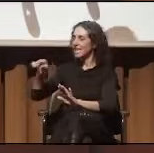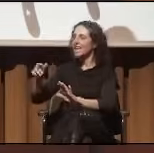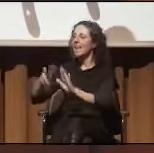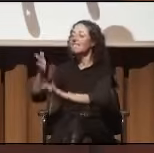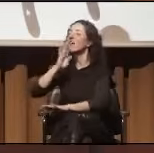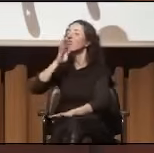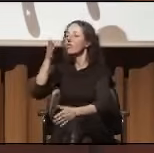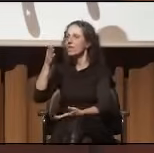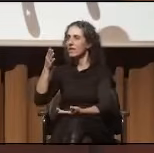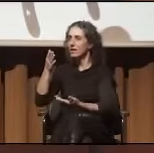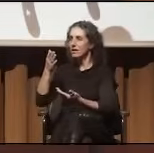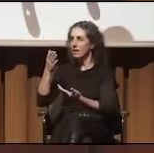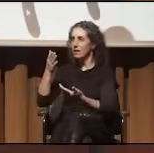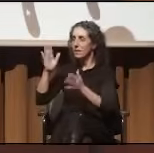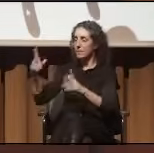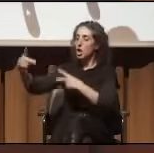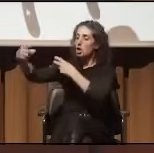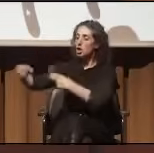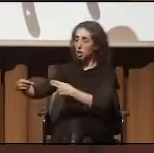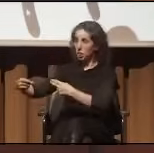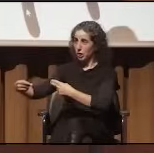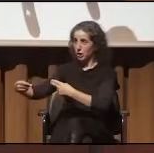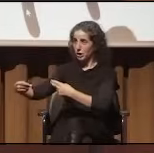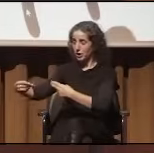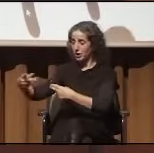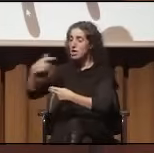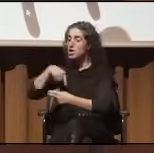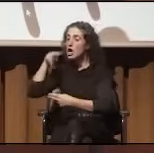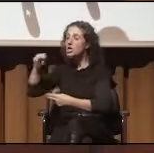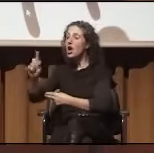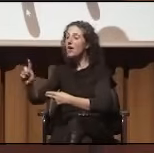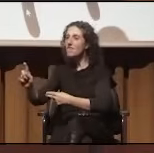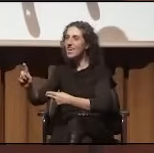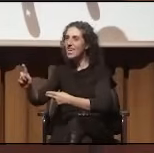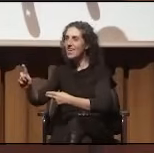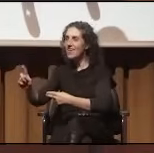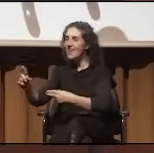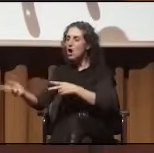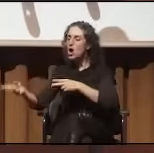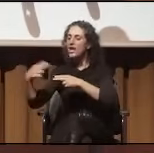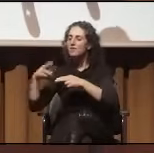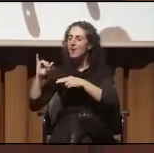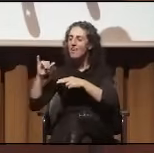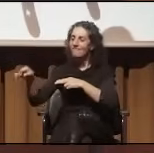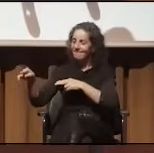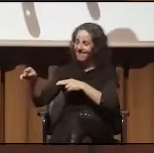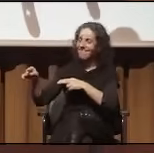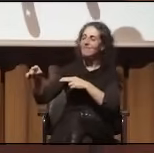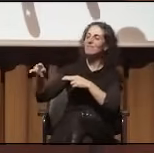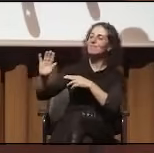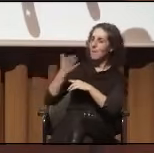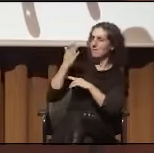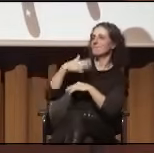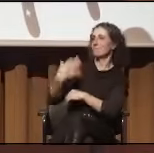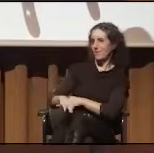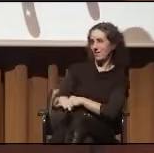puede enseñar ese trozo que tú no has visto, porque estás conectado. Esa conexión es muy profunda, o sea, ahí se intuye un poco,